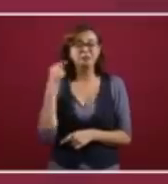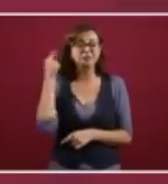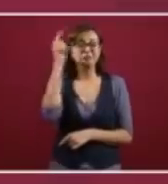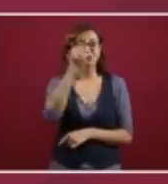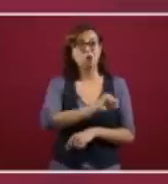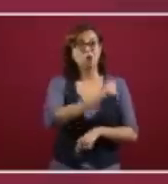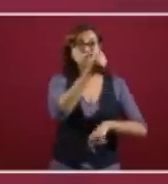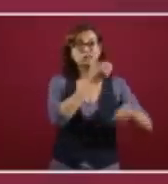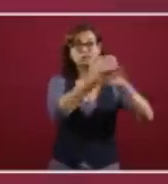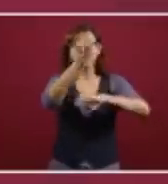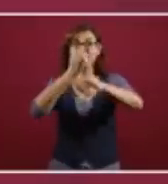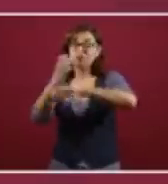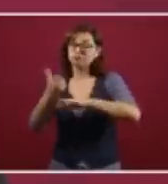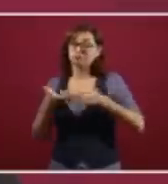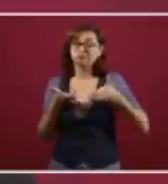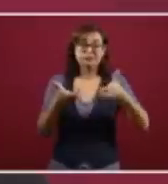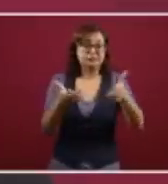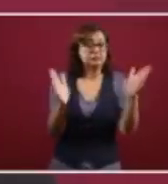angostas.